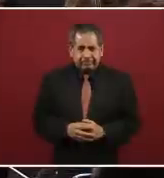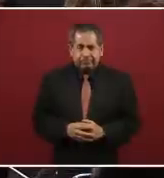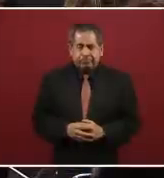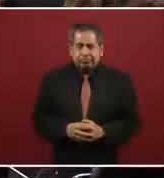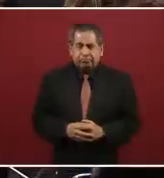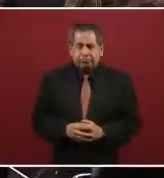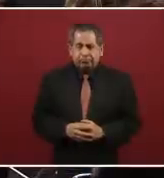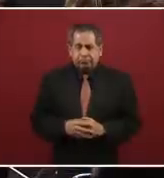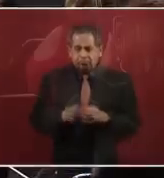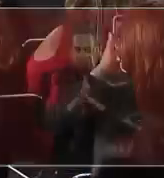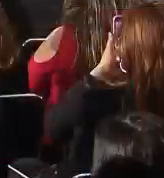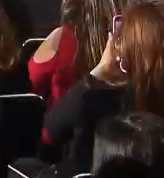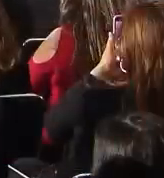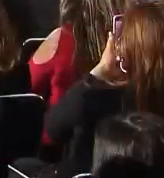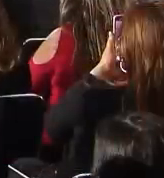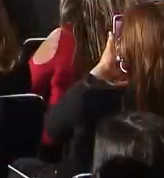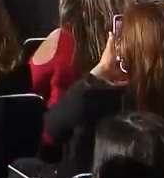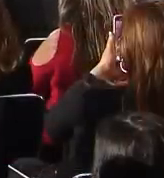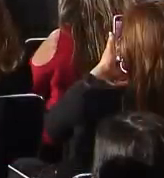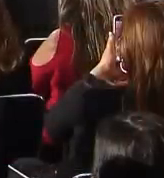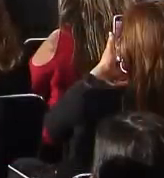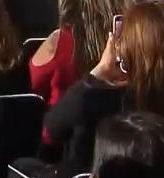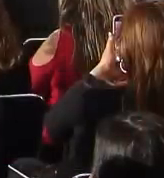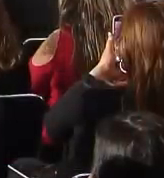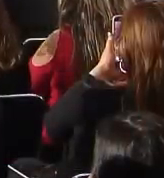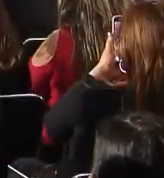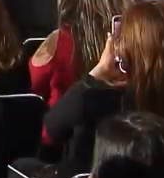se resistan,